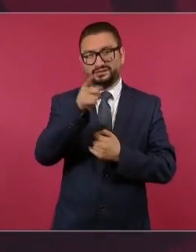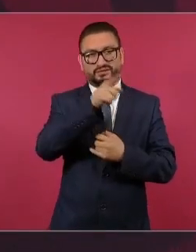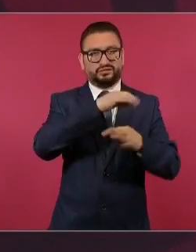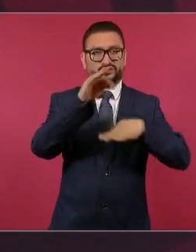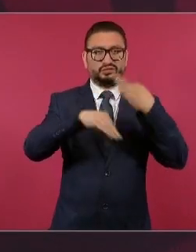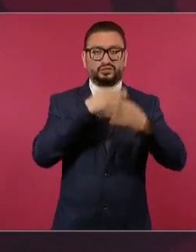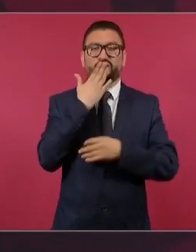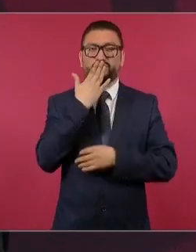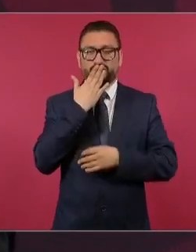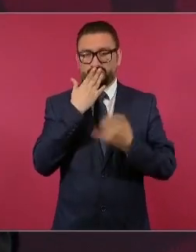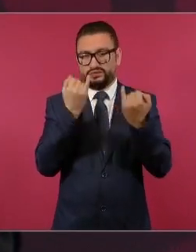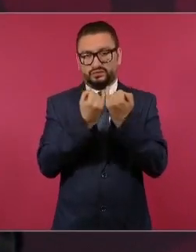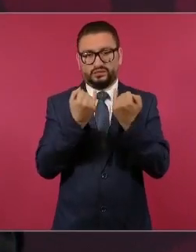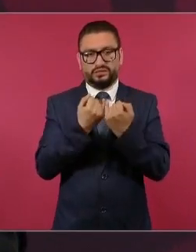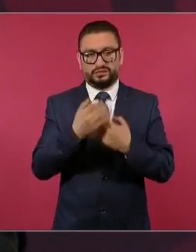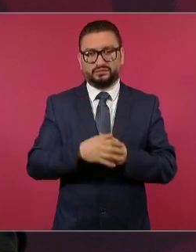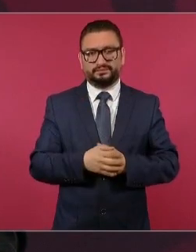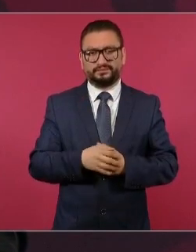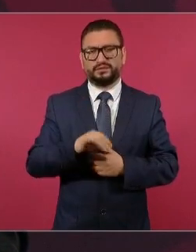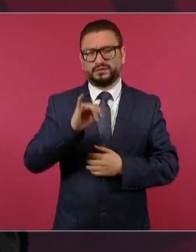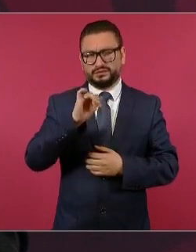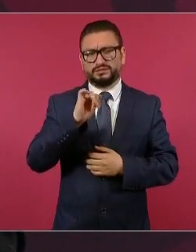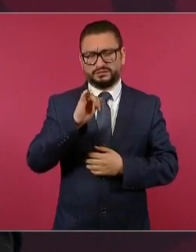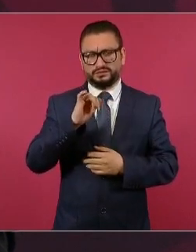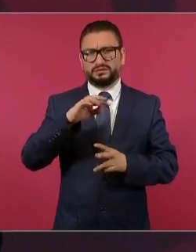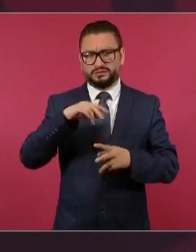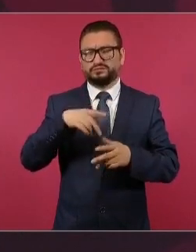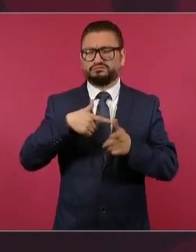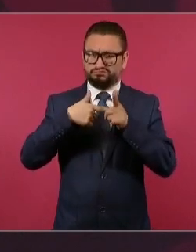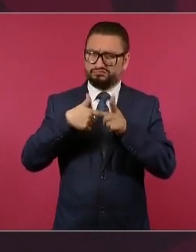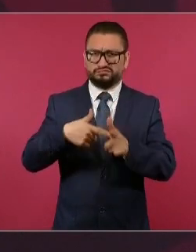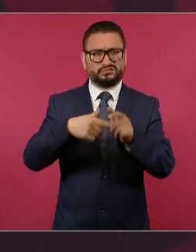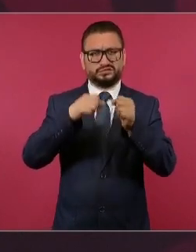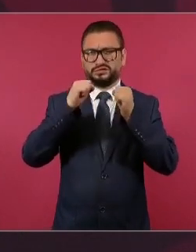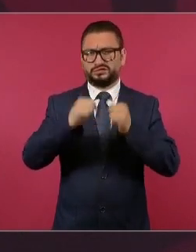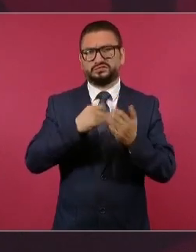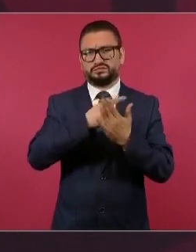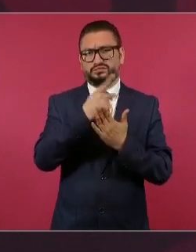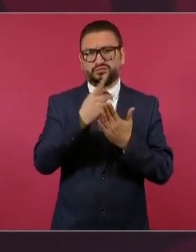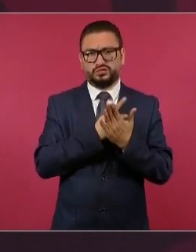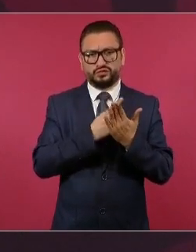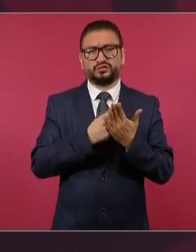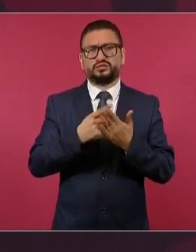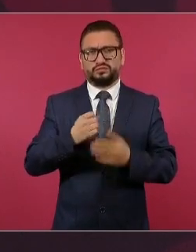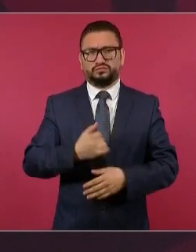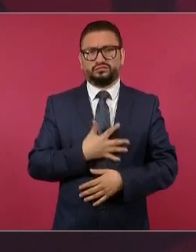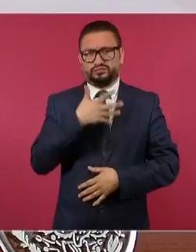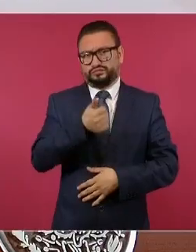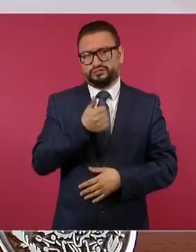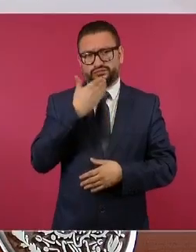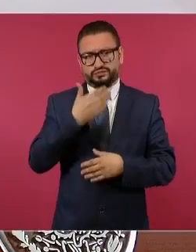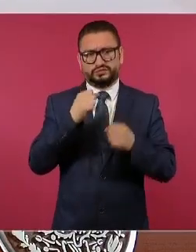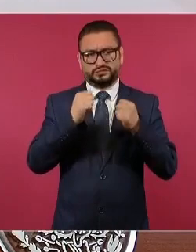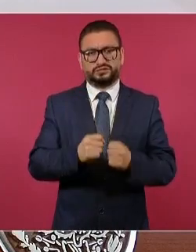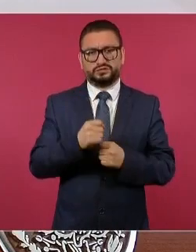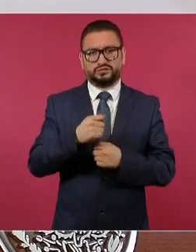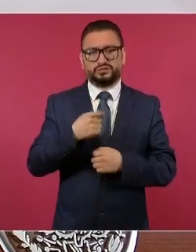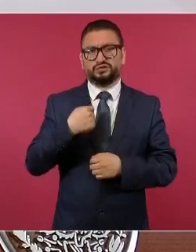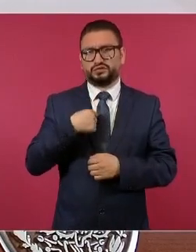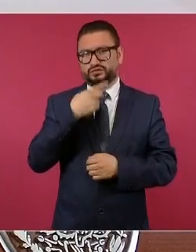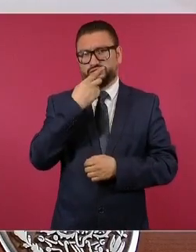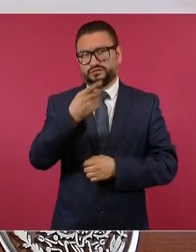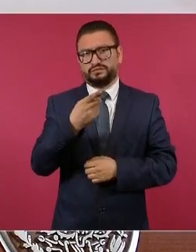los sonorenses. Y sí, va a continuar todo el programa de bienestar. Voy a adelantar aquí